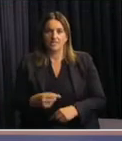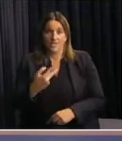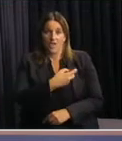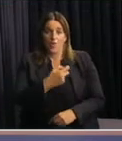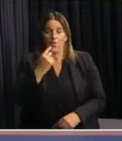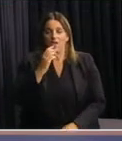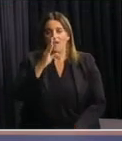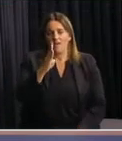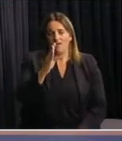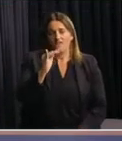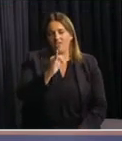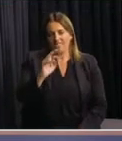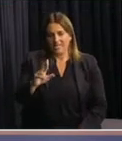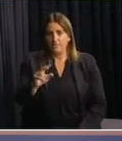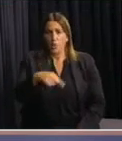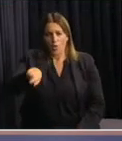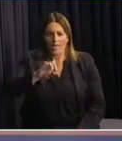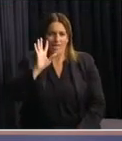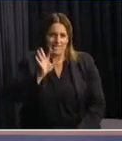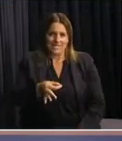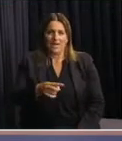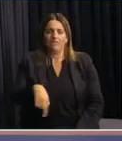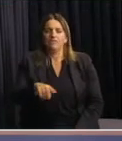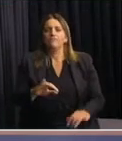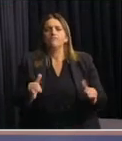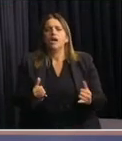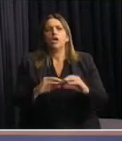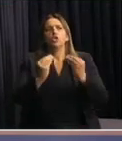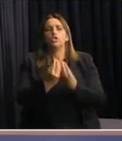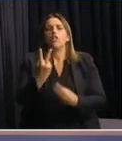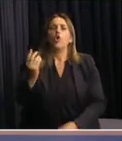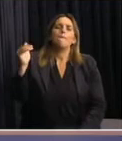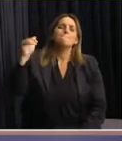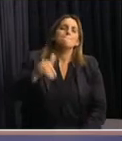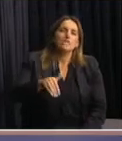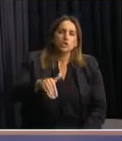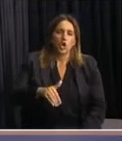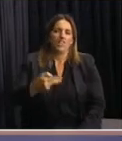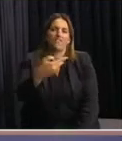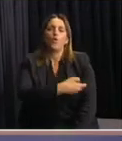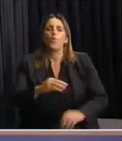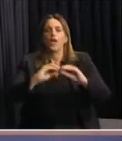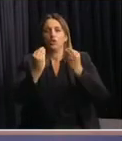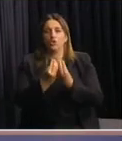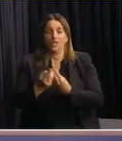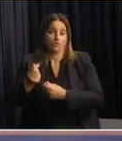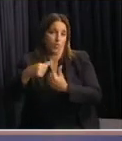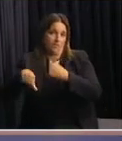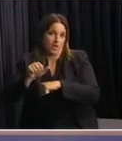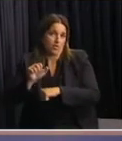de Pfizer. Recordarán ustedes que son 2 millones de dosis en total, la de este